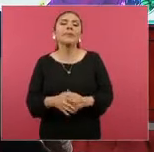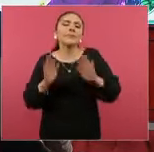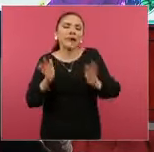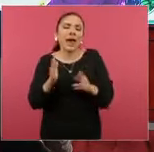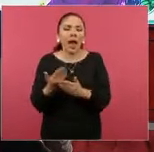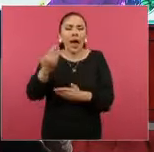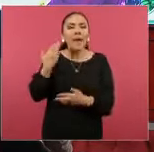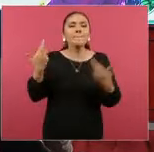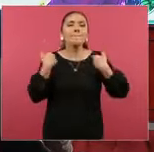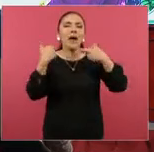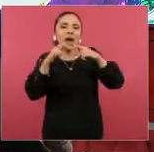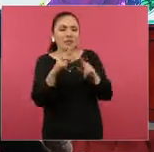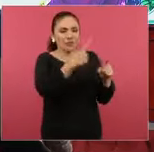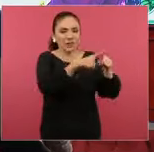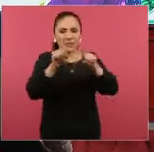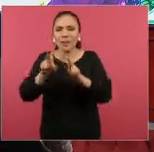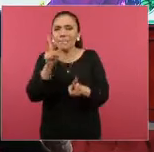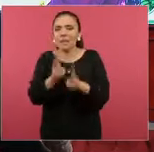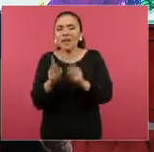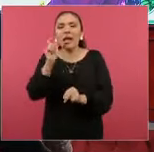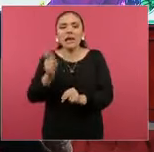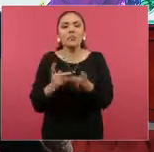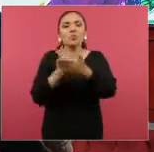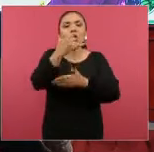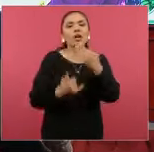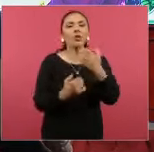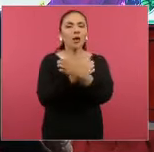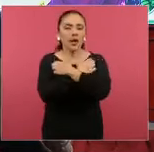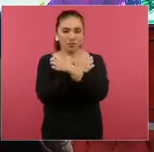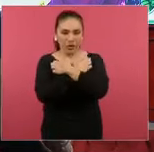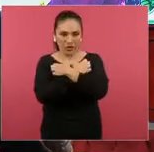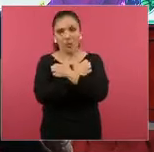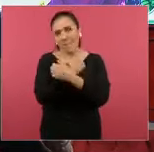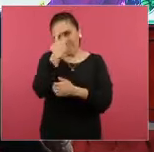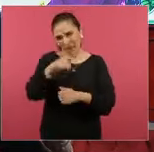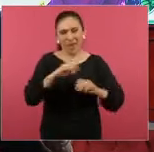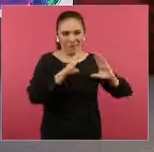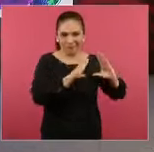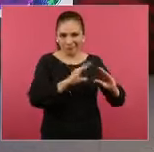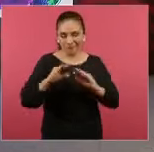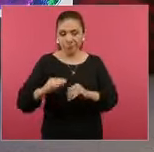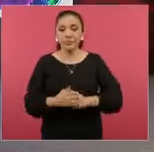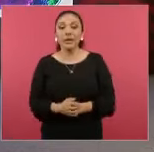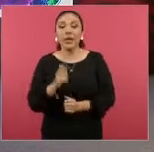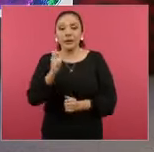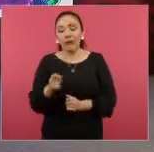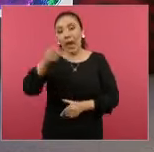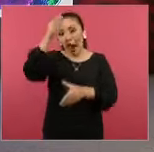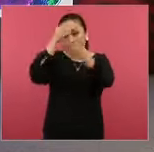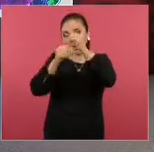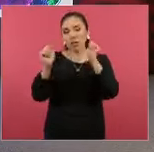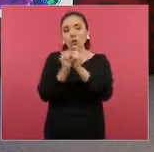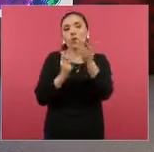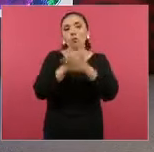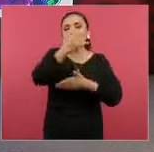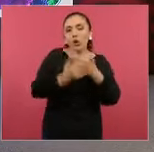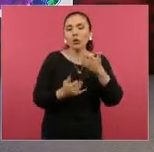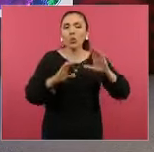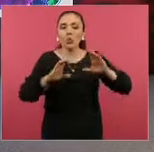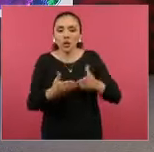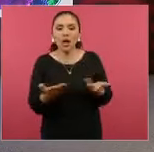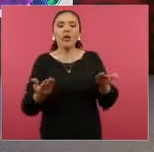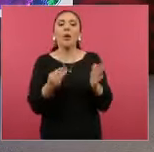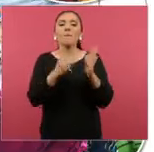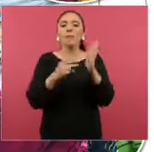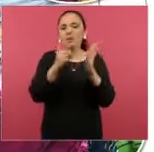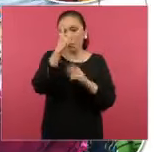y maestros, de los diferentes proyectos educativos, de los diferentes proyectos didácticos, del aprendizaje basado en proyectos comunitarios, el